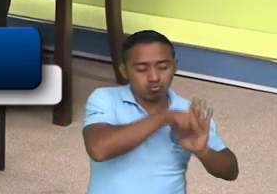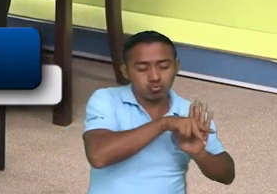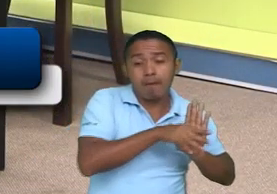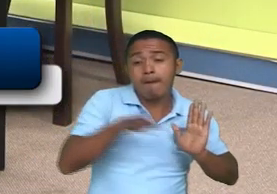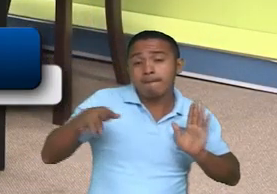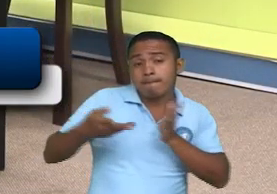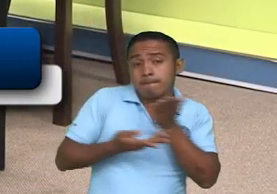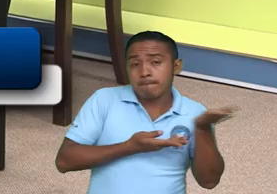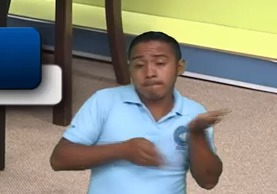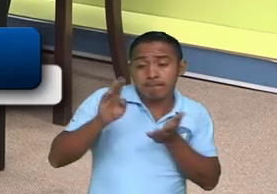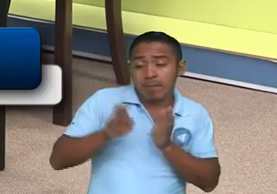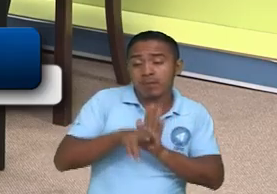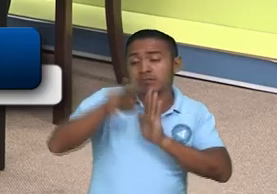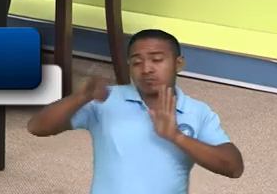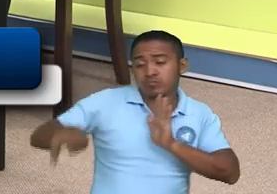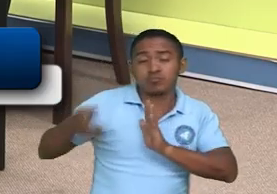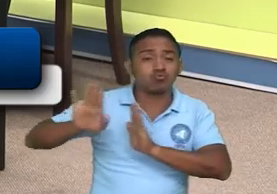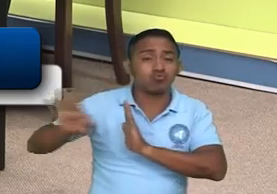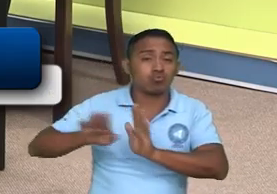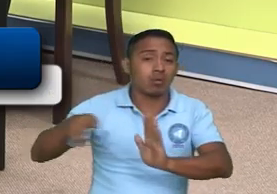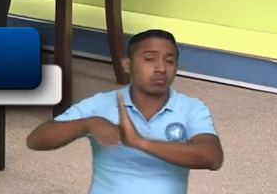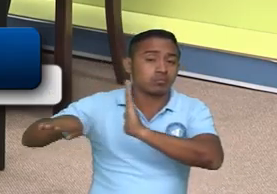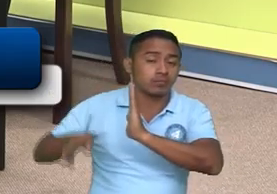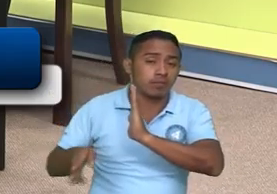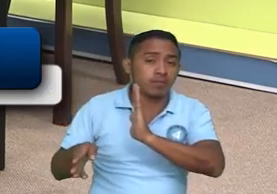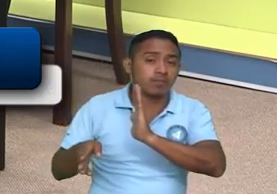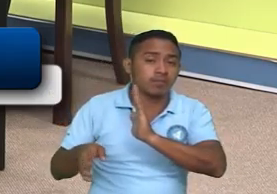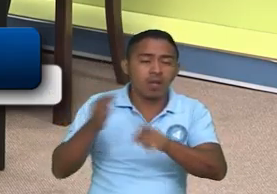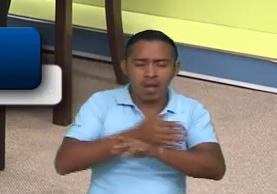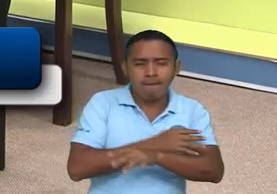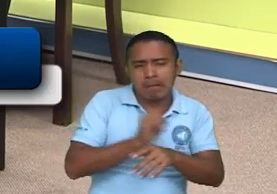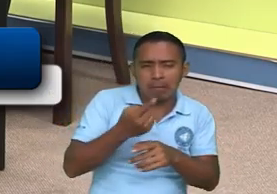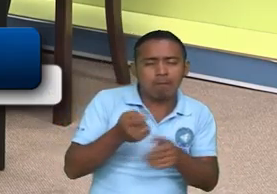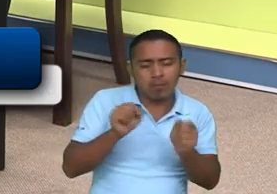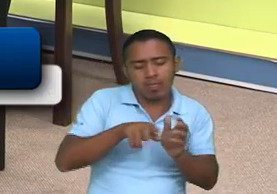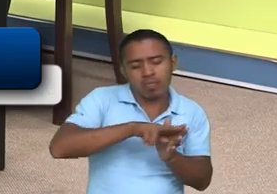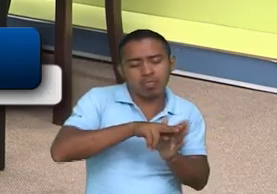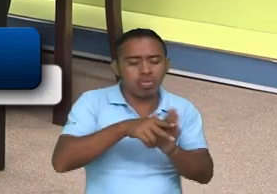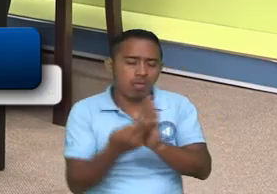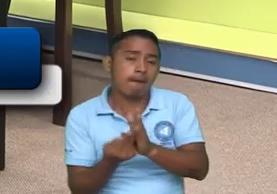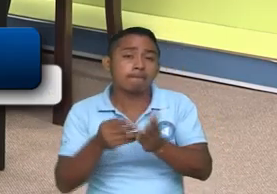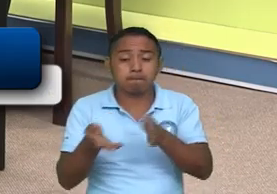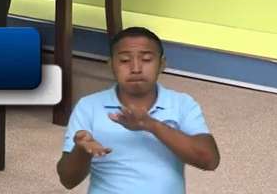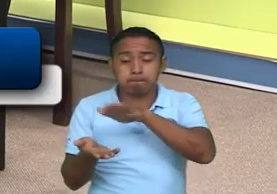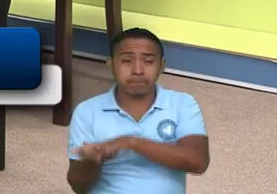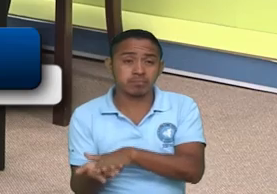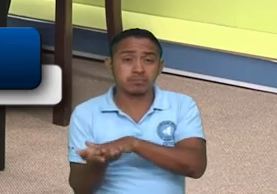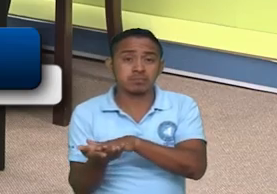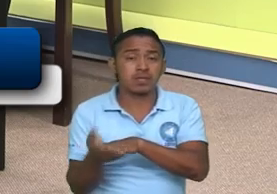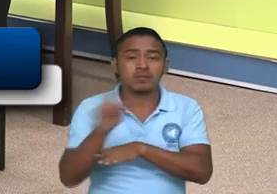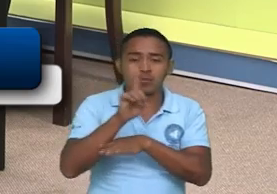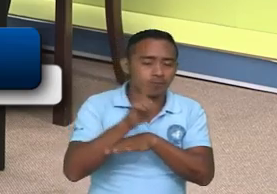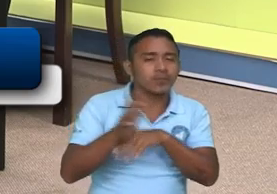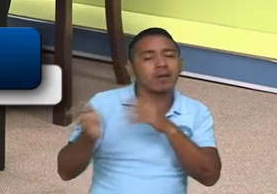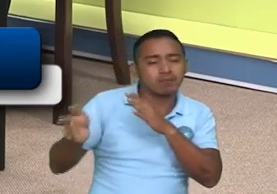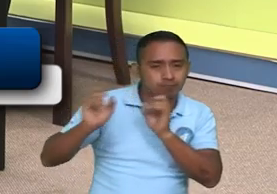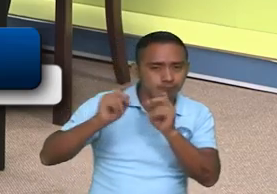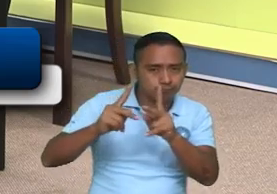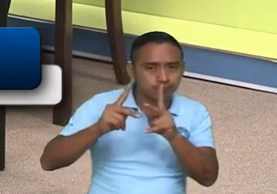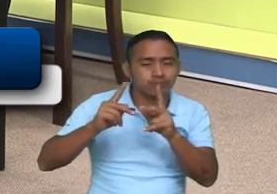que quiere decir es que tengamos un contacto más directo con el niño, sin dormir con el